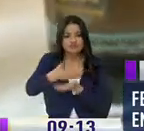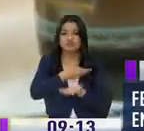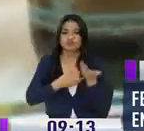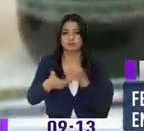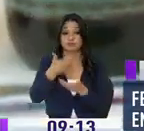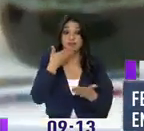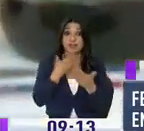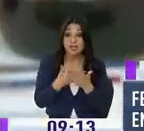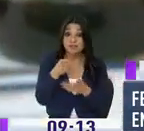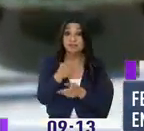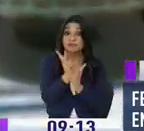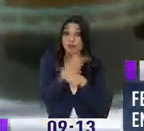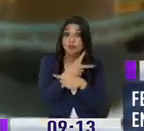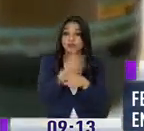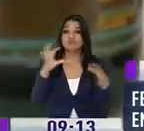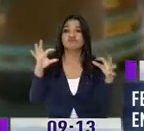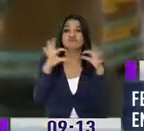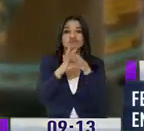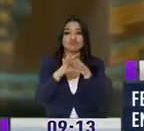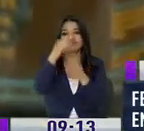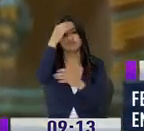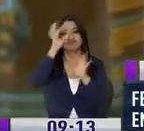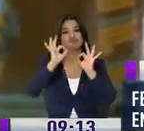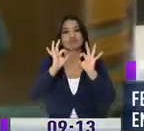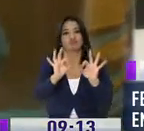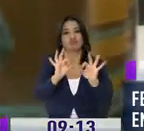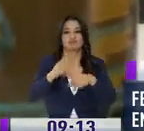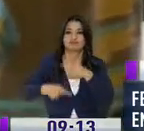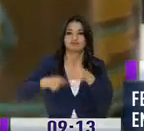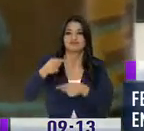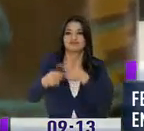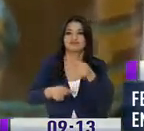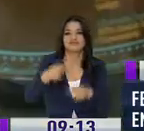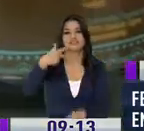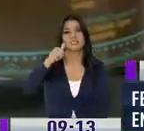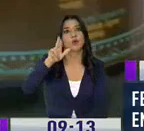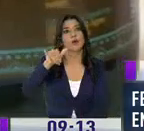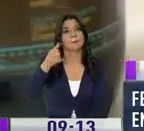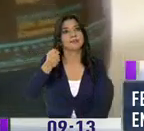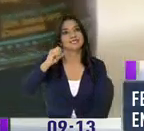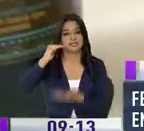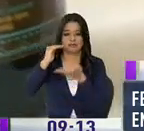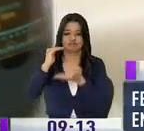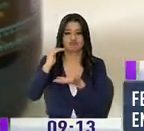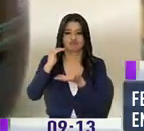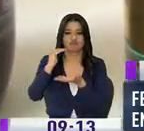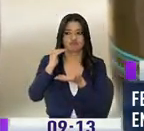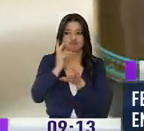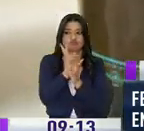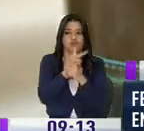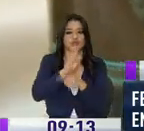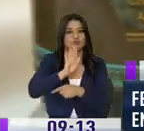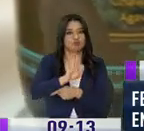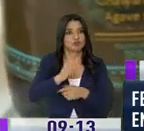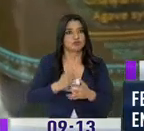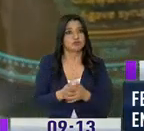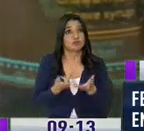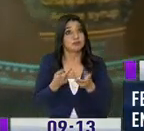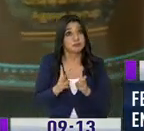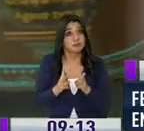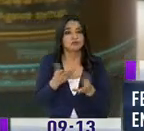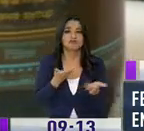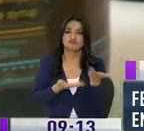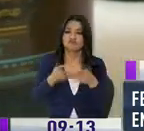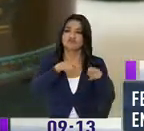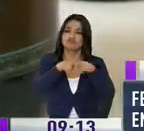que gracias a ello integró su conocimiento en la elaboración tradicional del chaguarmisque con la productividad comercial y así poder competir